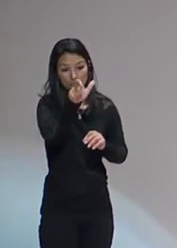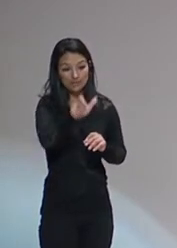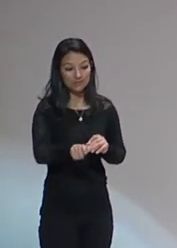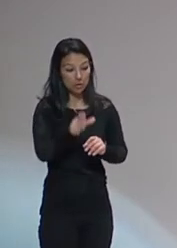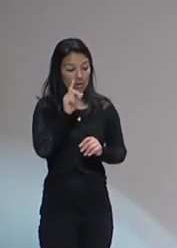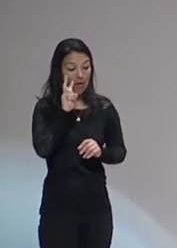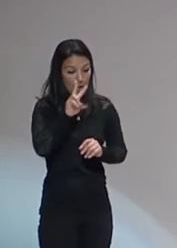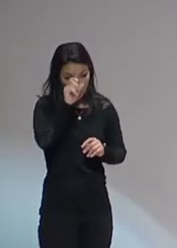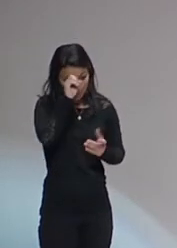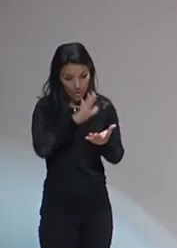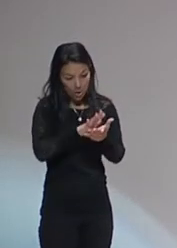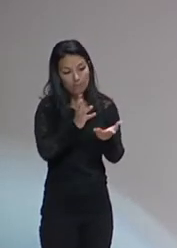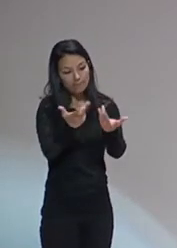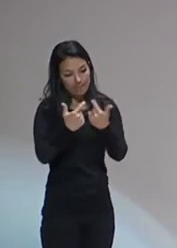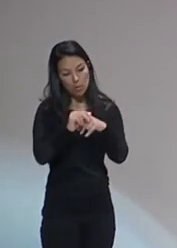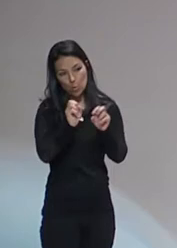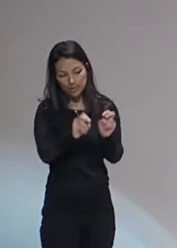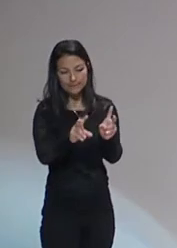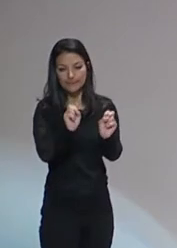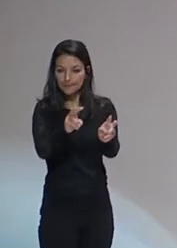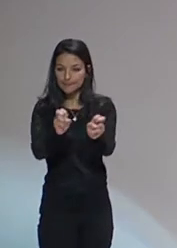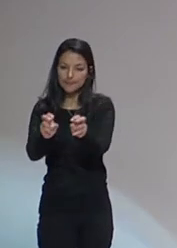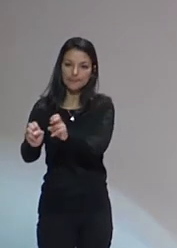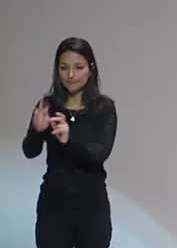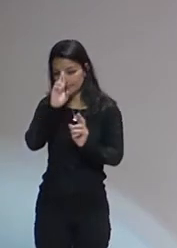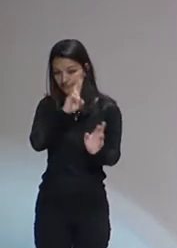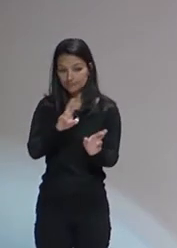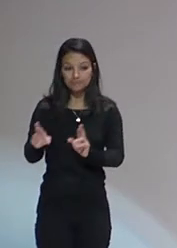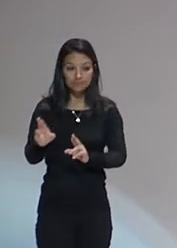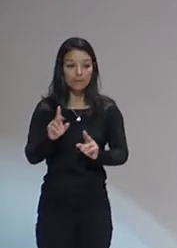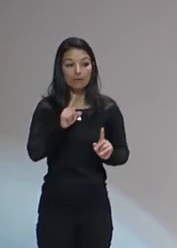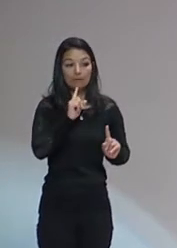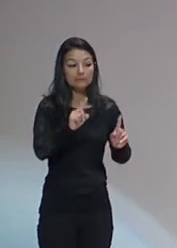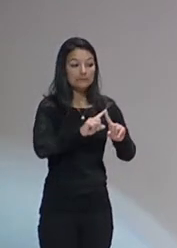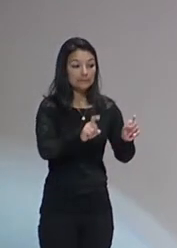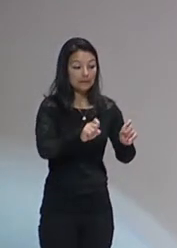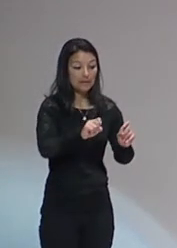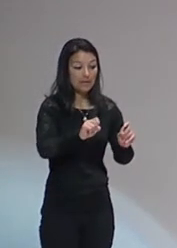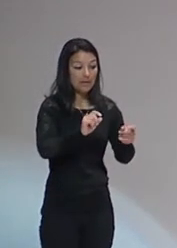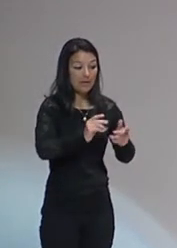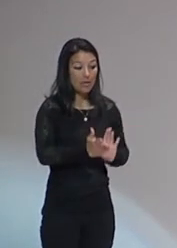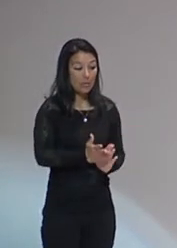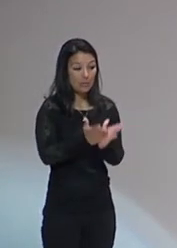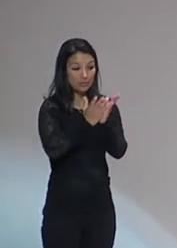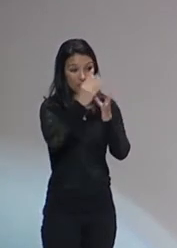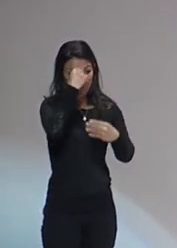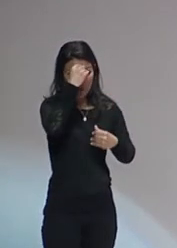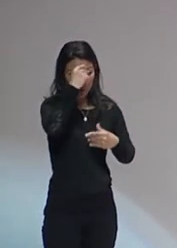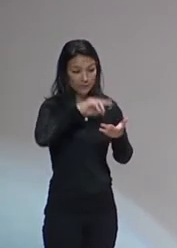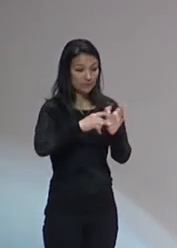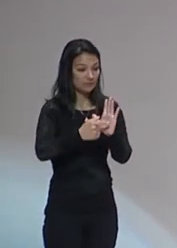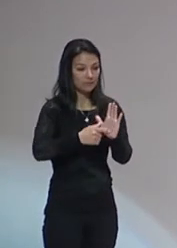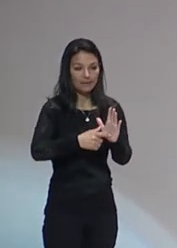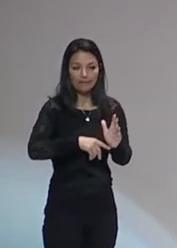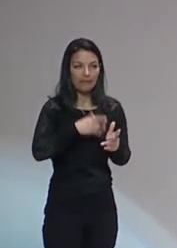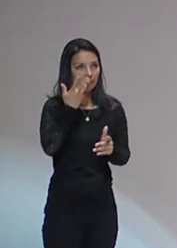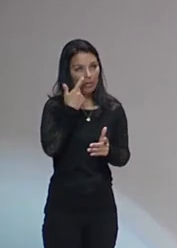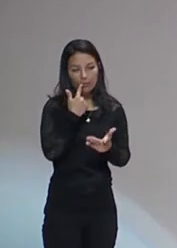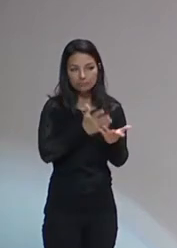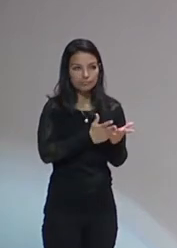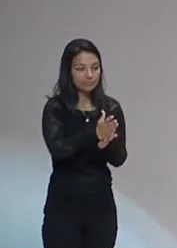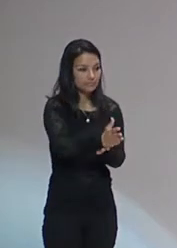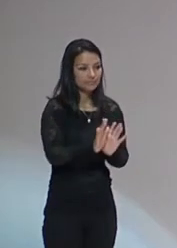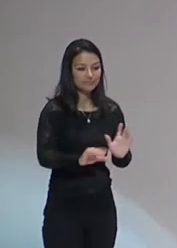otro. Entonces, la educación de valores es una construcción permanente en el aula y